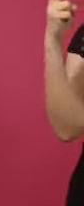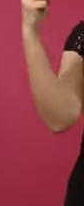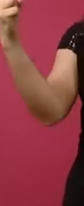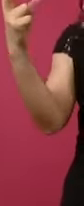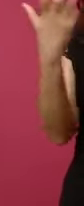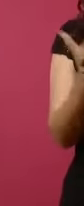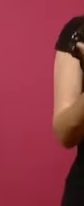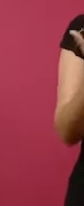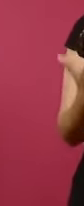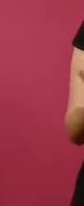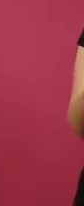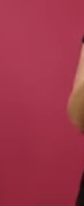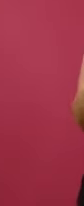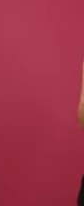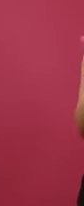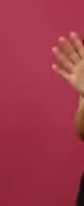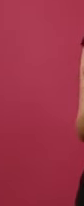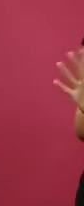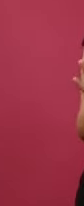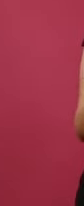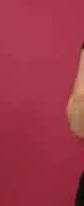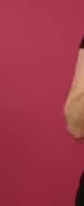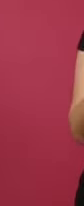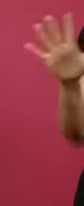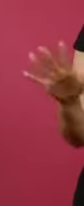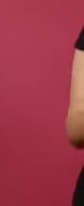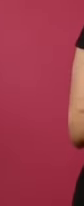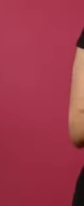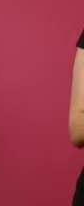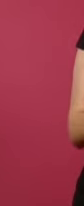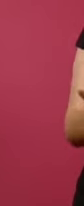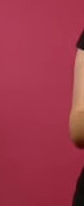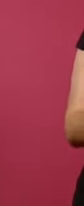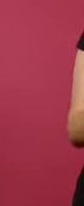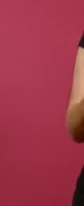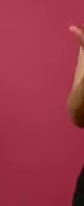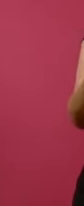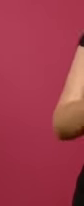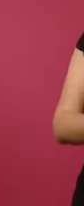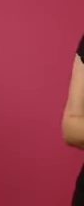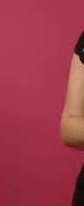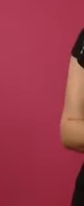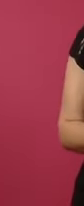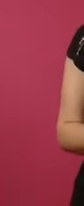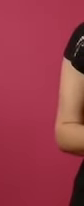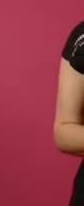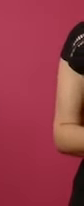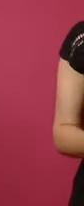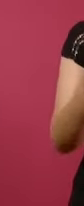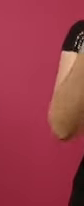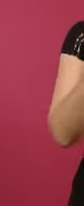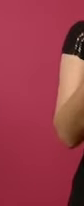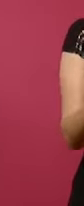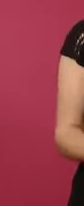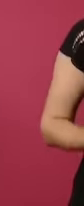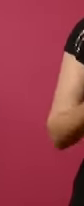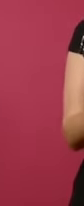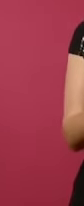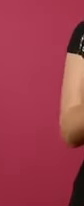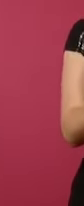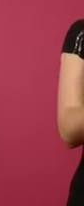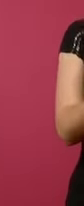iniciativa de reforma a la Constitución para que los jueces, los magistrados y